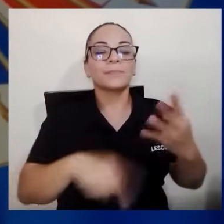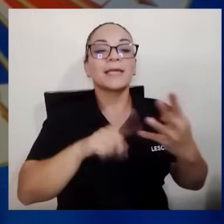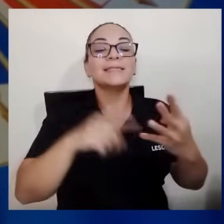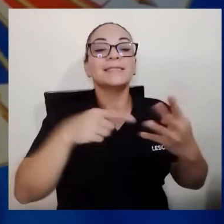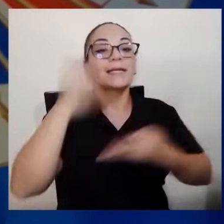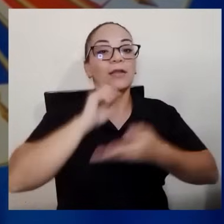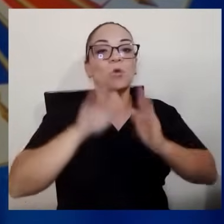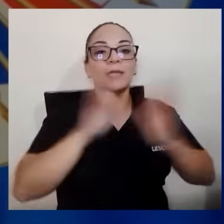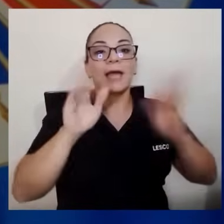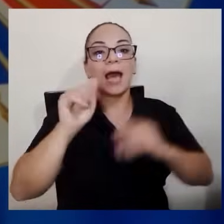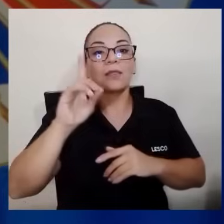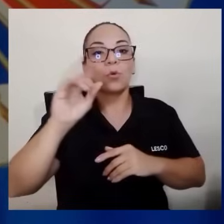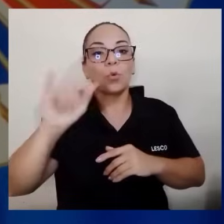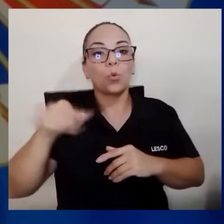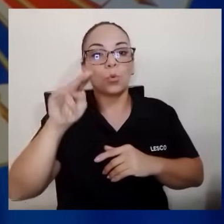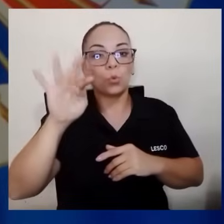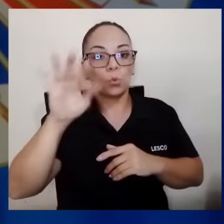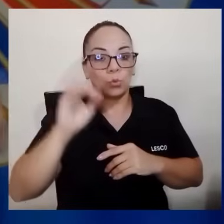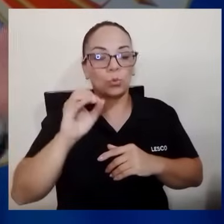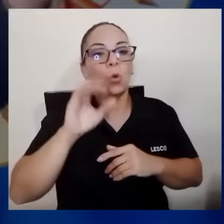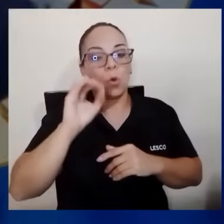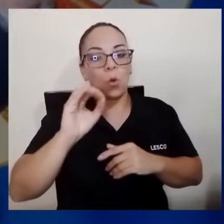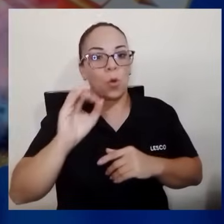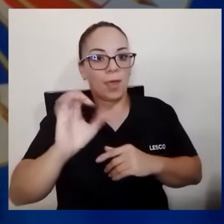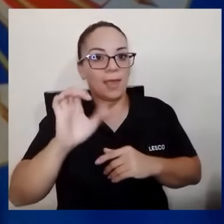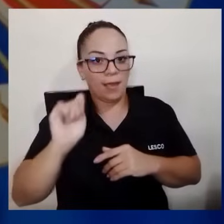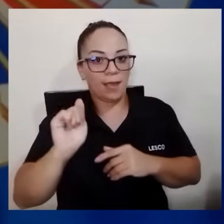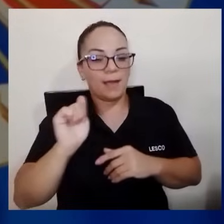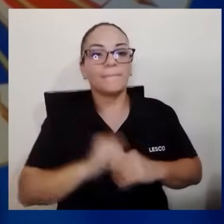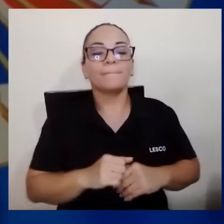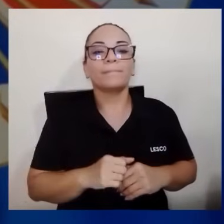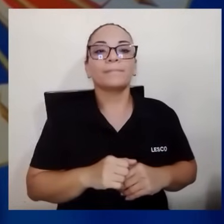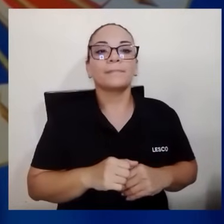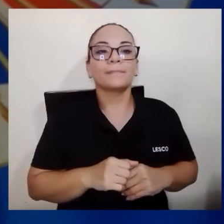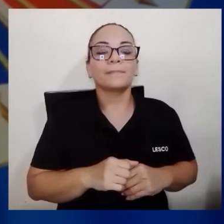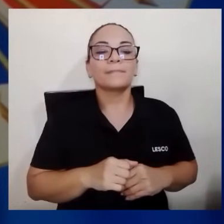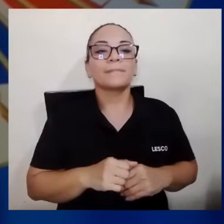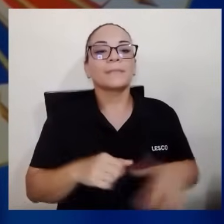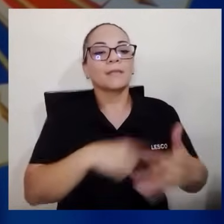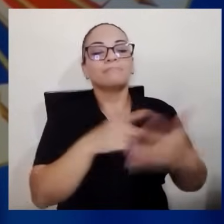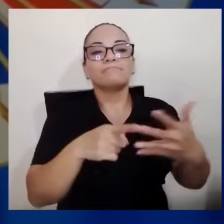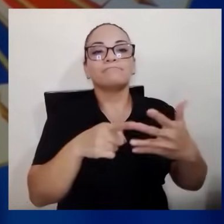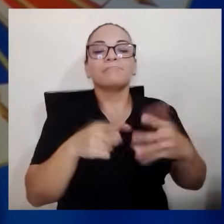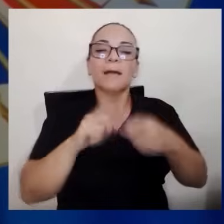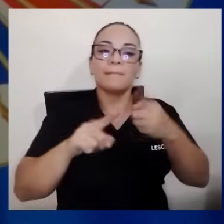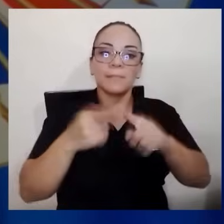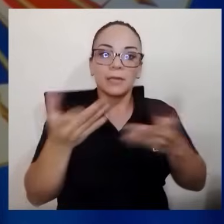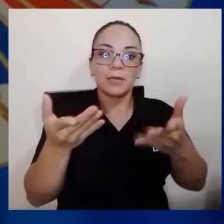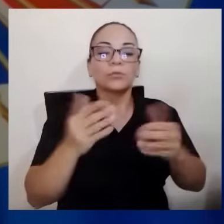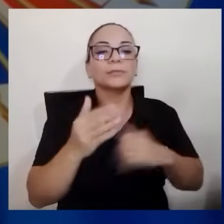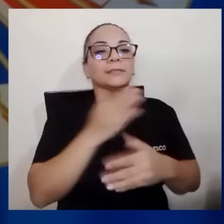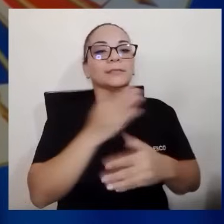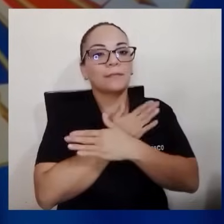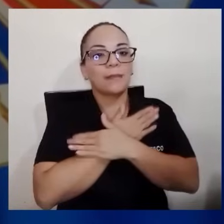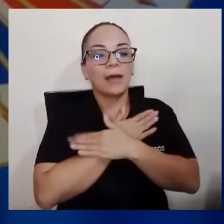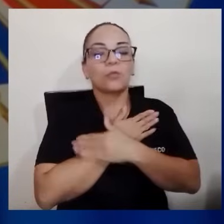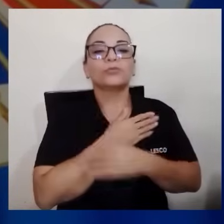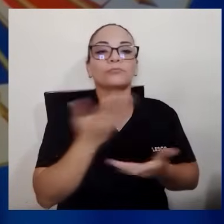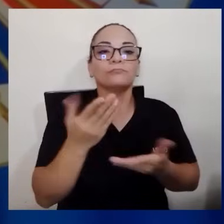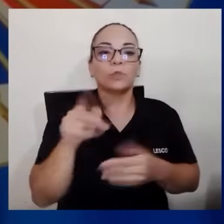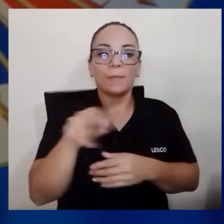adjunto de la oa mis estimados amigos y colegas Don Arnold